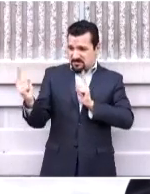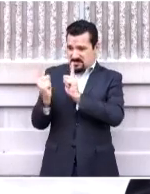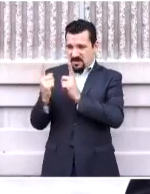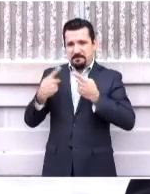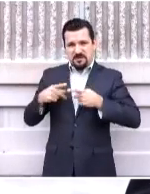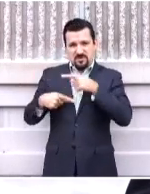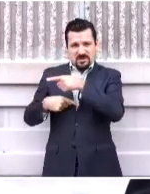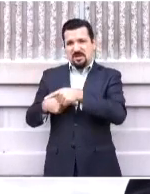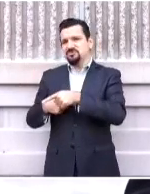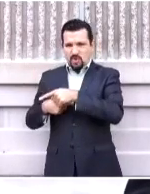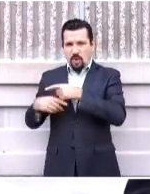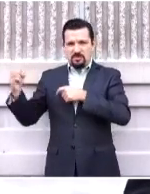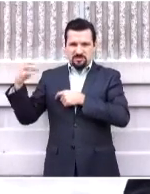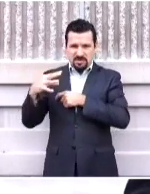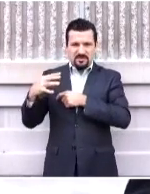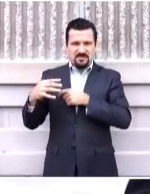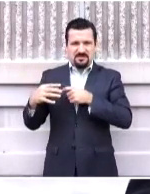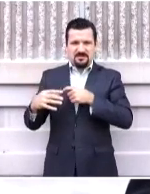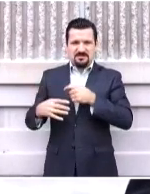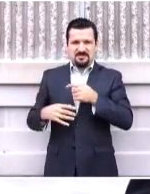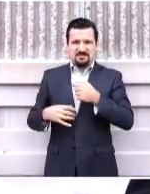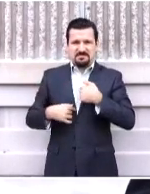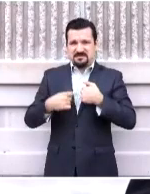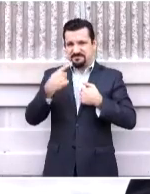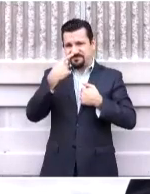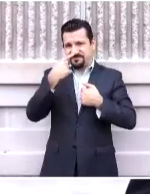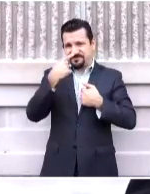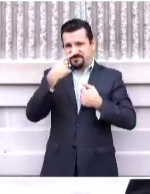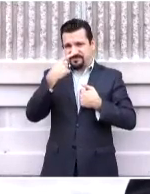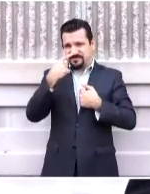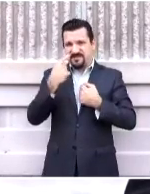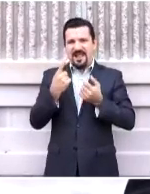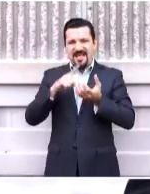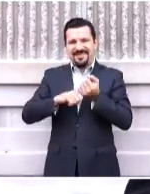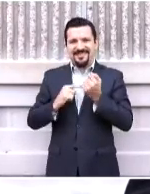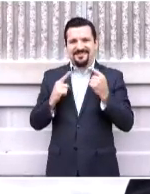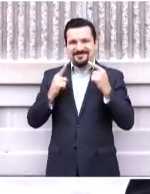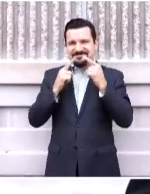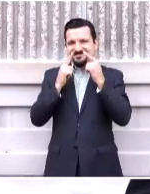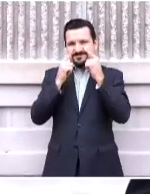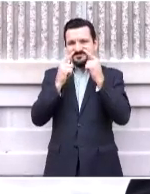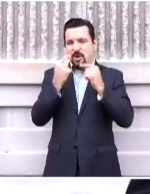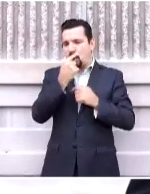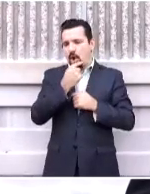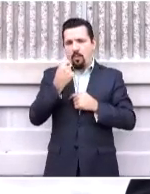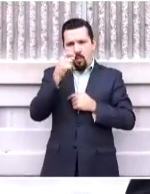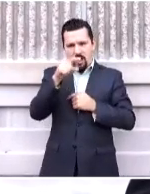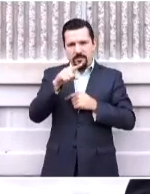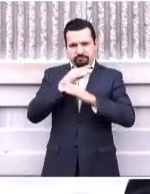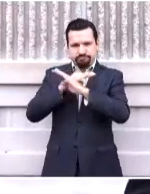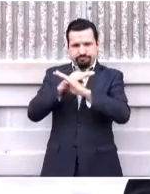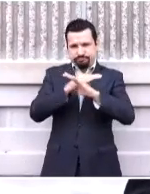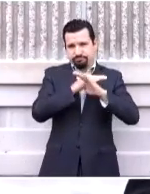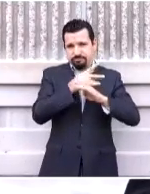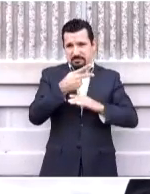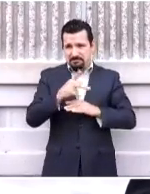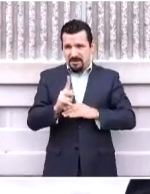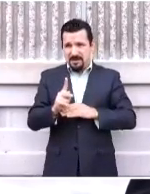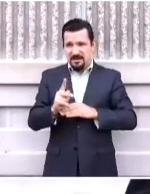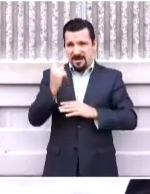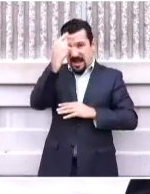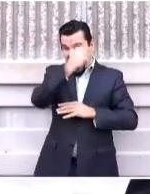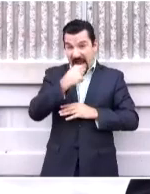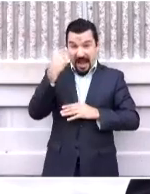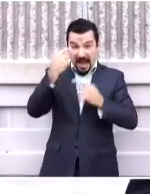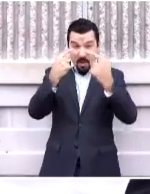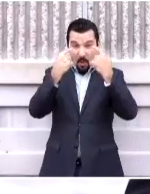que estornuda, si bien es cierto, nuestra nariz, la mucosa de la nariz y nuestra boca va a estar protegida, pero lo que es la cara y